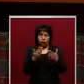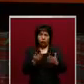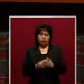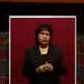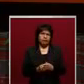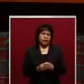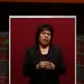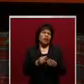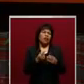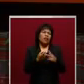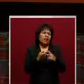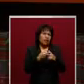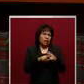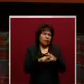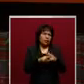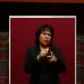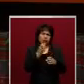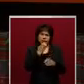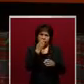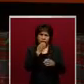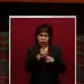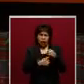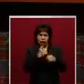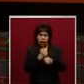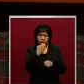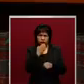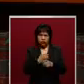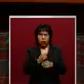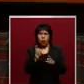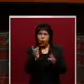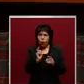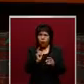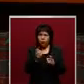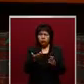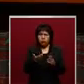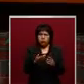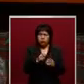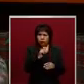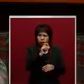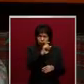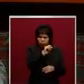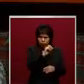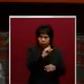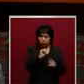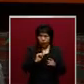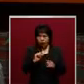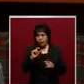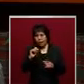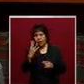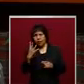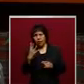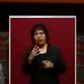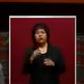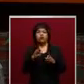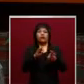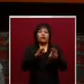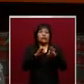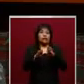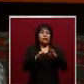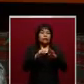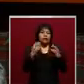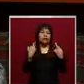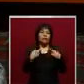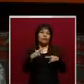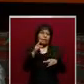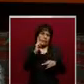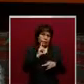escolar inició la semana pasada. Del 20 al 24 estuvieron trabajando las maestras y